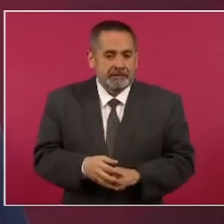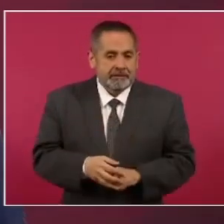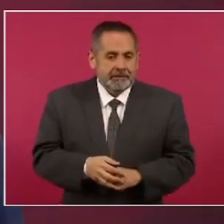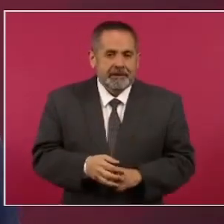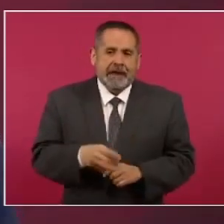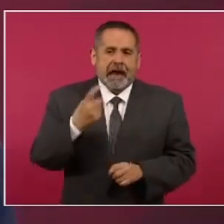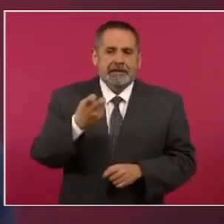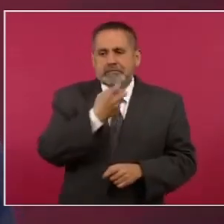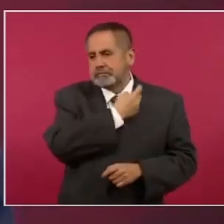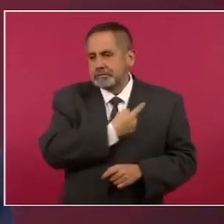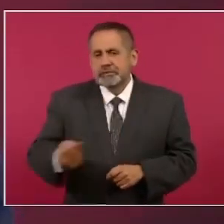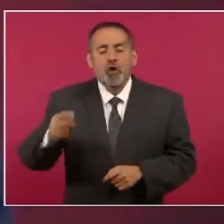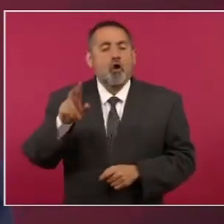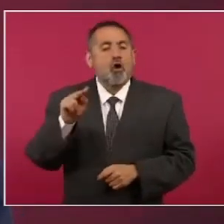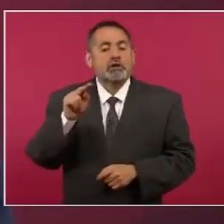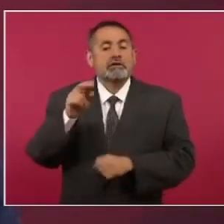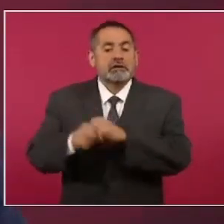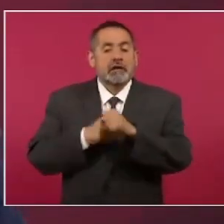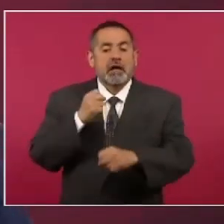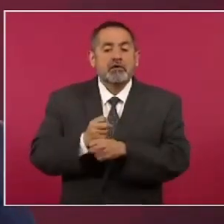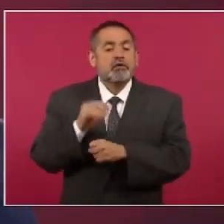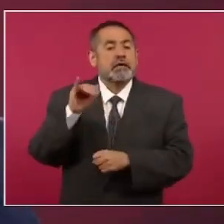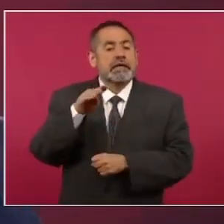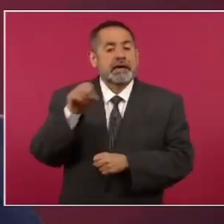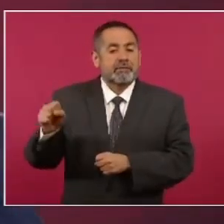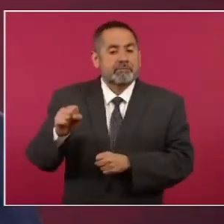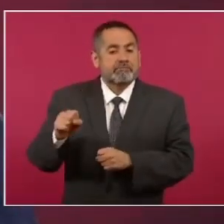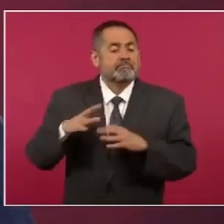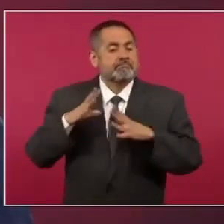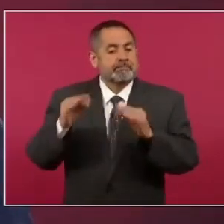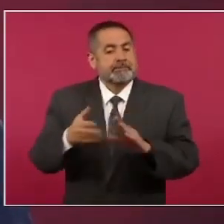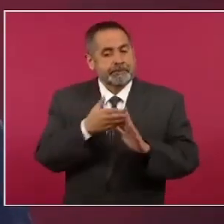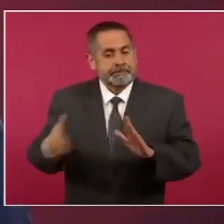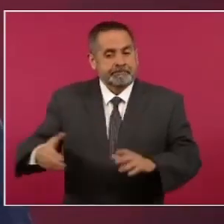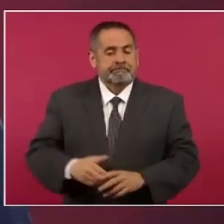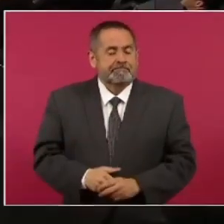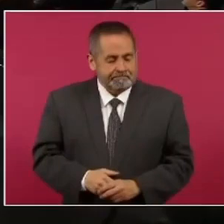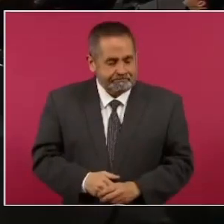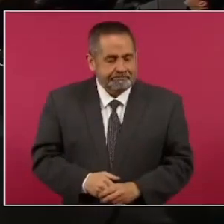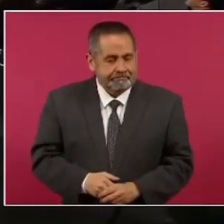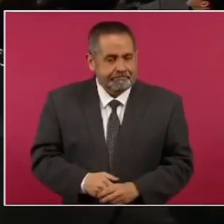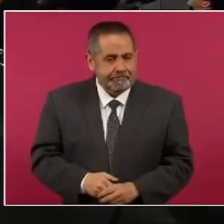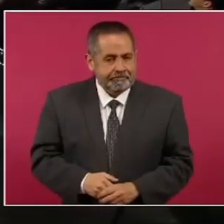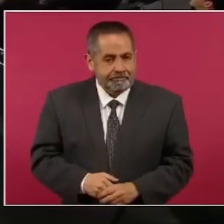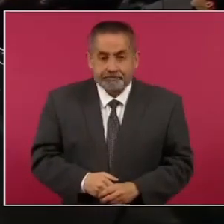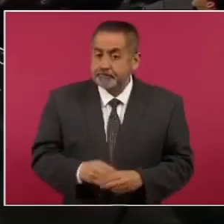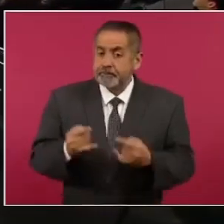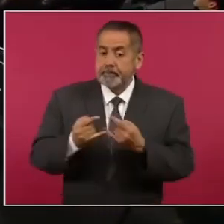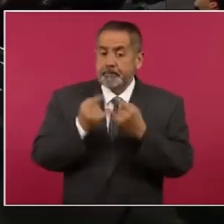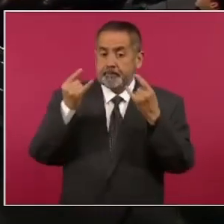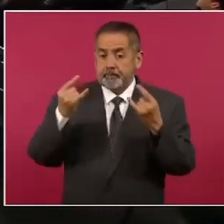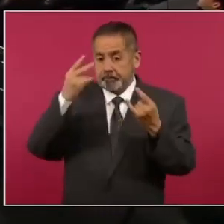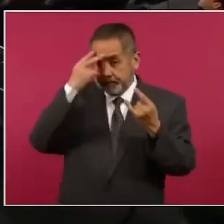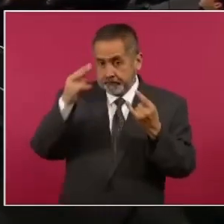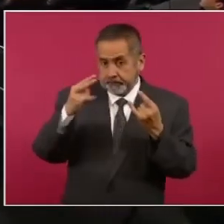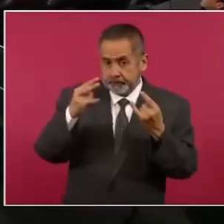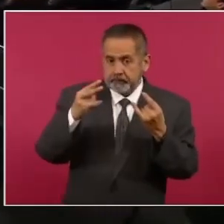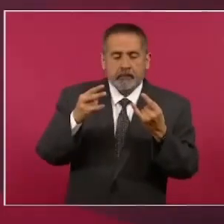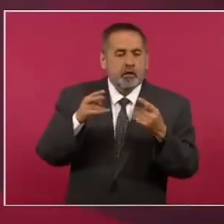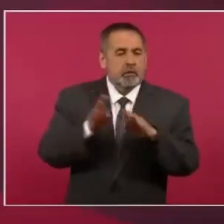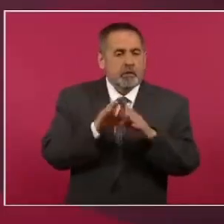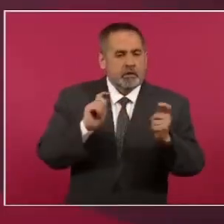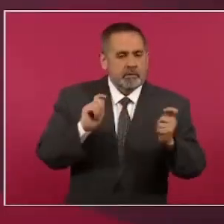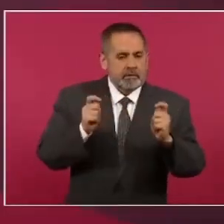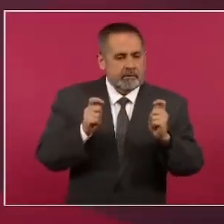de los 80 años del Instituto Mexicano del Seguro Social. Señoras y señores, la historia de México es la historia de sus